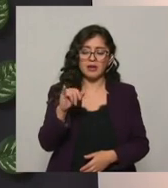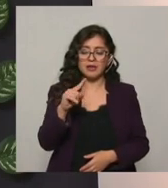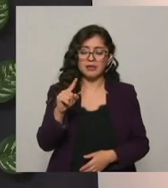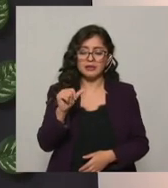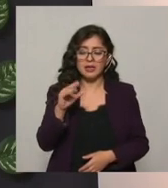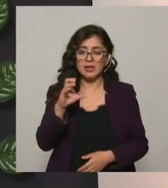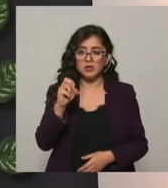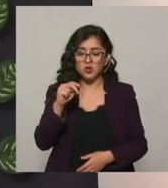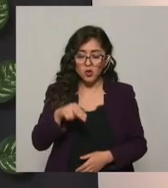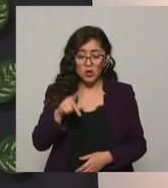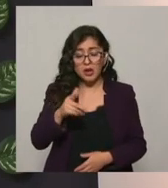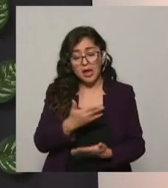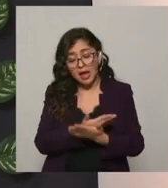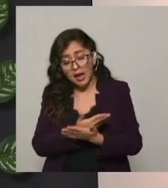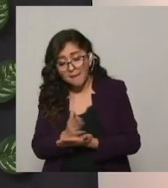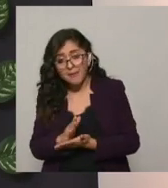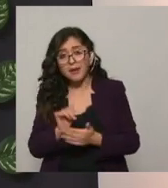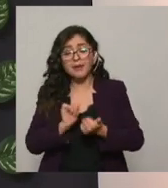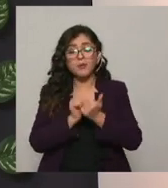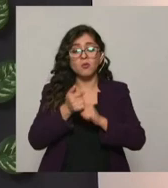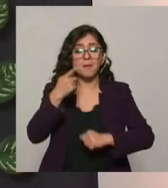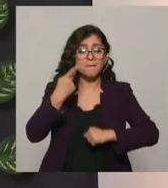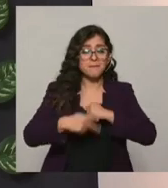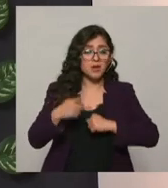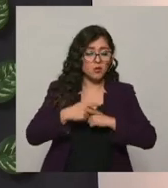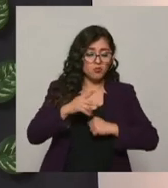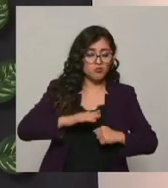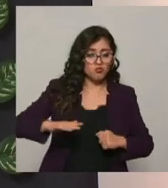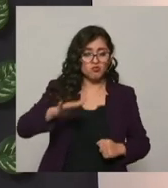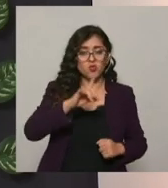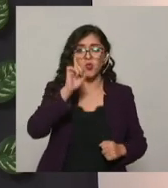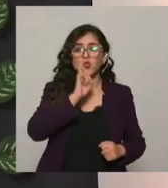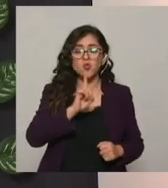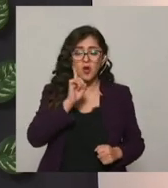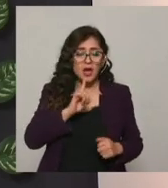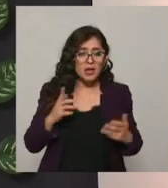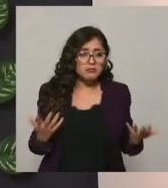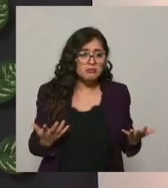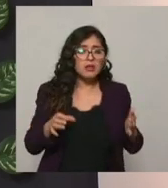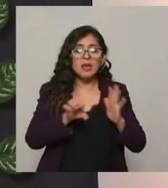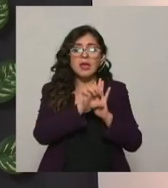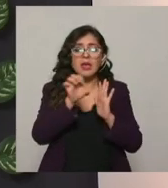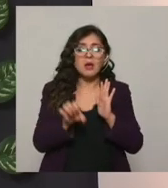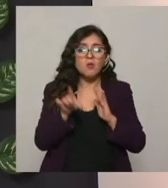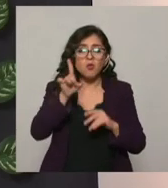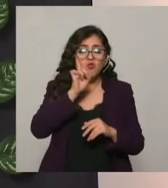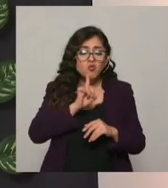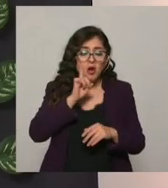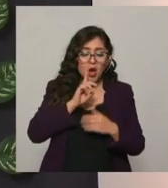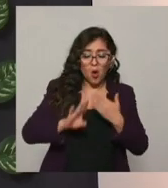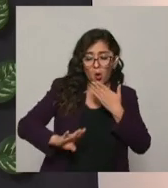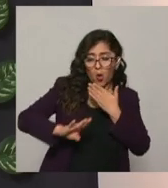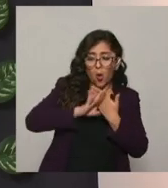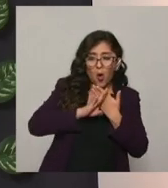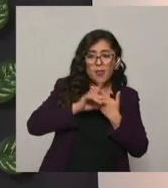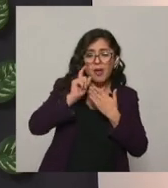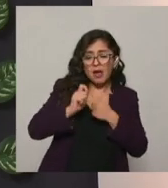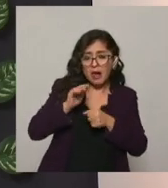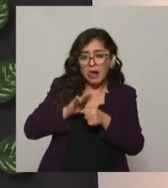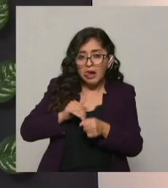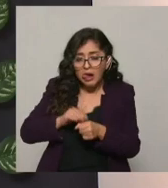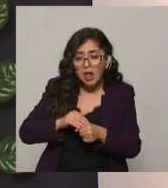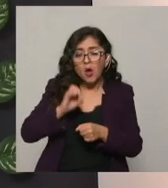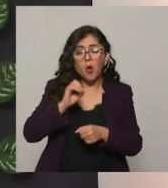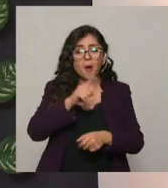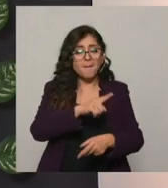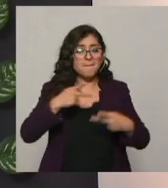están poniendo en riesgo a las mujeres, ¿no? Porque si alguna sufre acoso, si algún usuario es el que